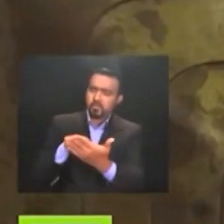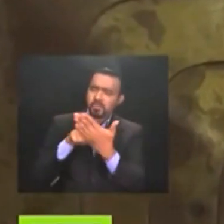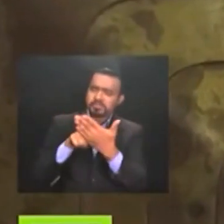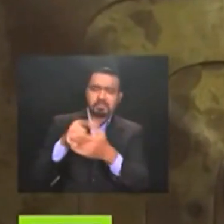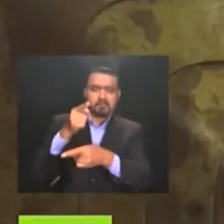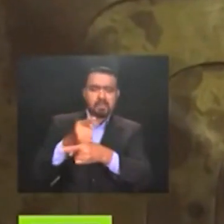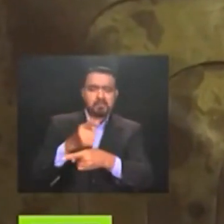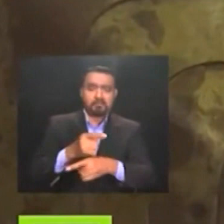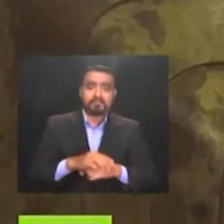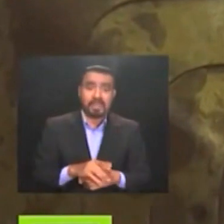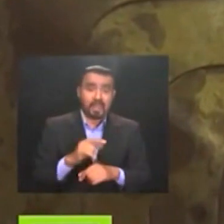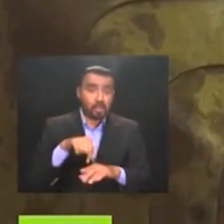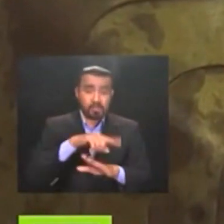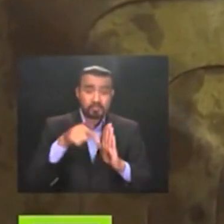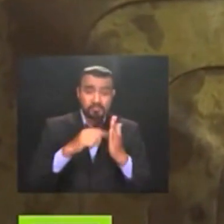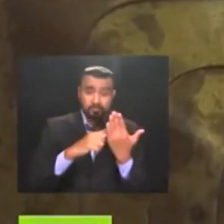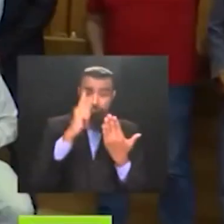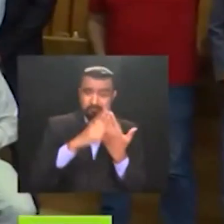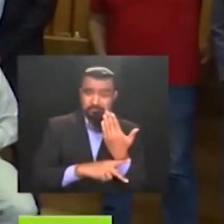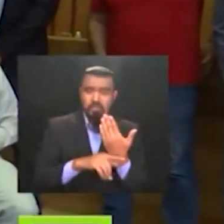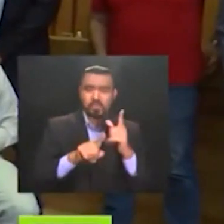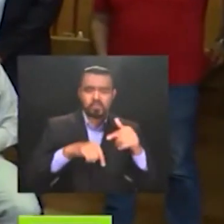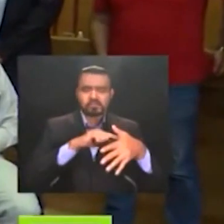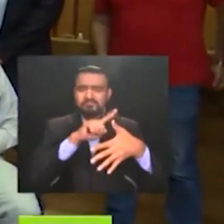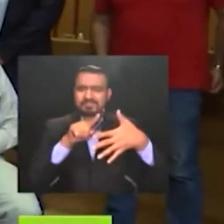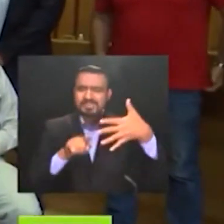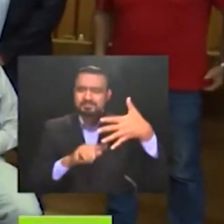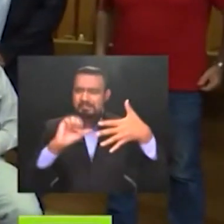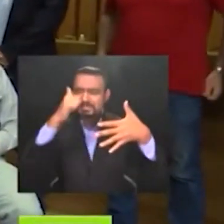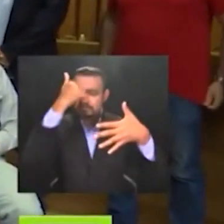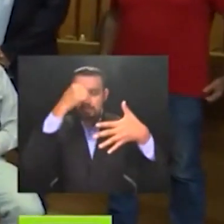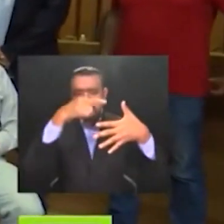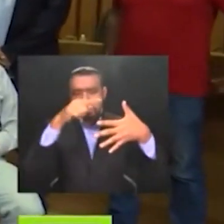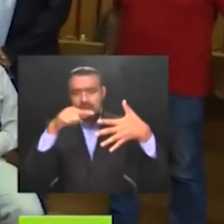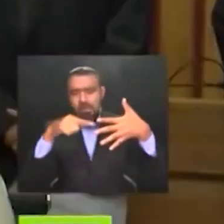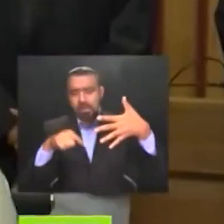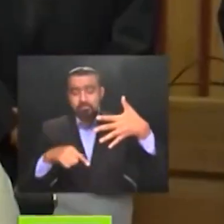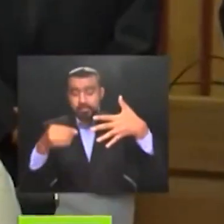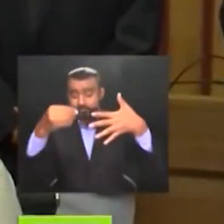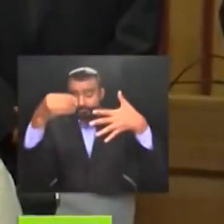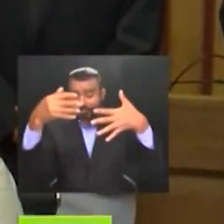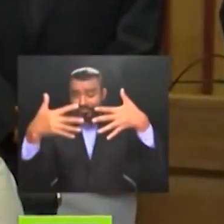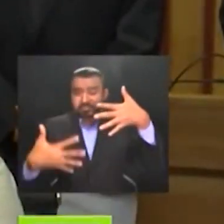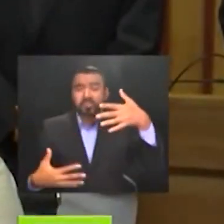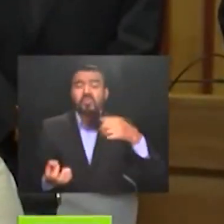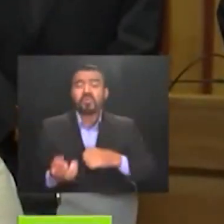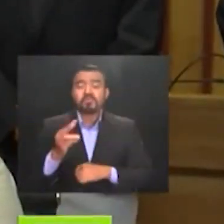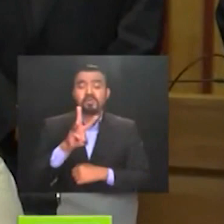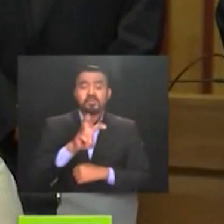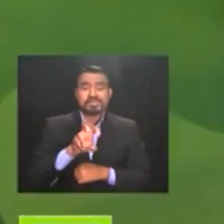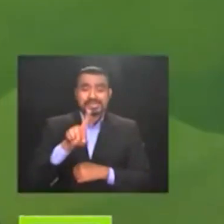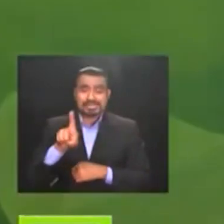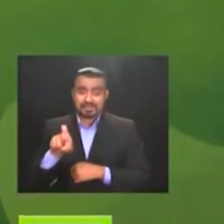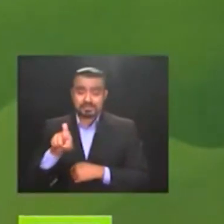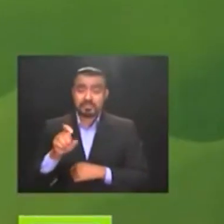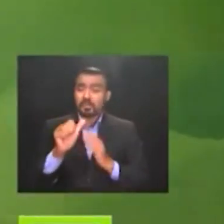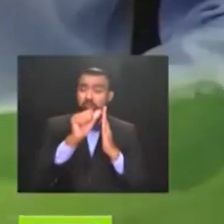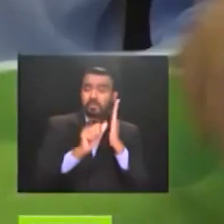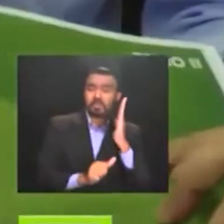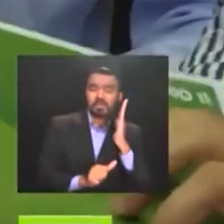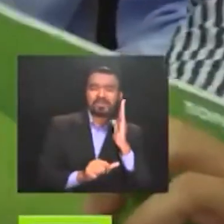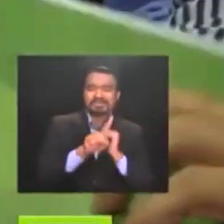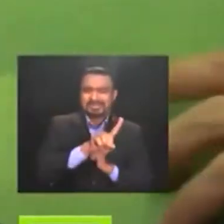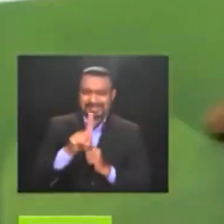inicial. El plan de desarrollo está compuesto por 5 líneas estratégicas, 86 componentes, 166 programas